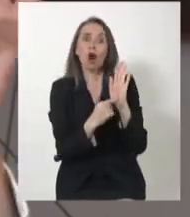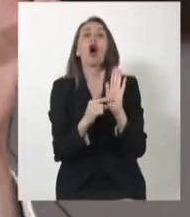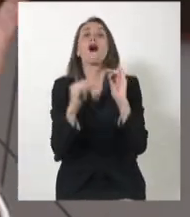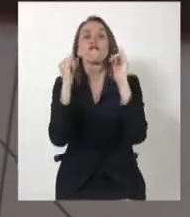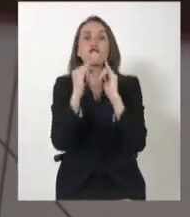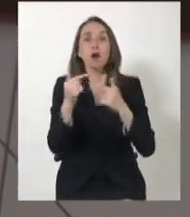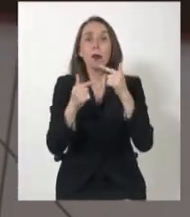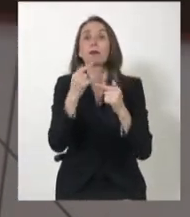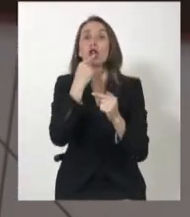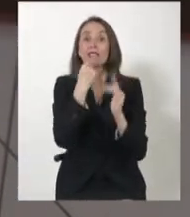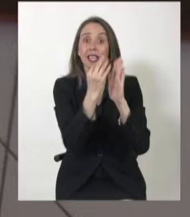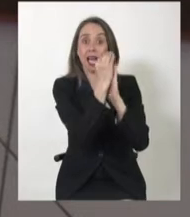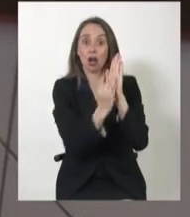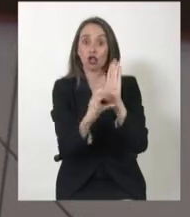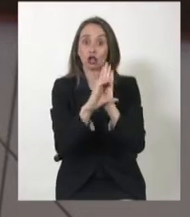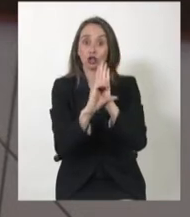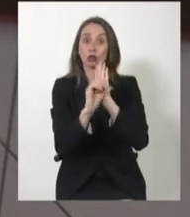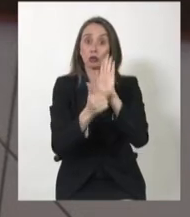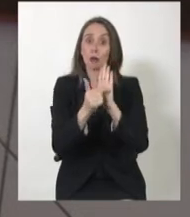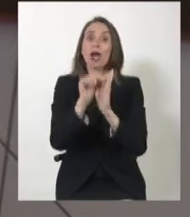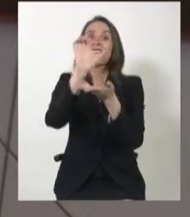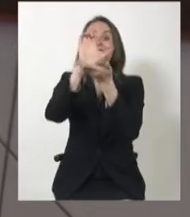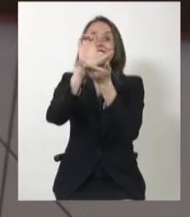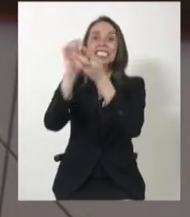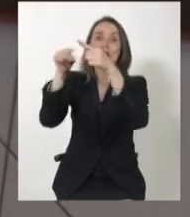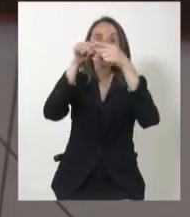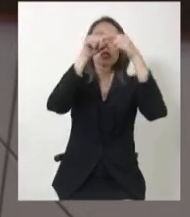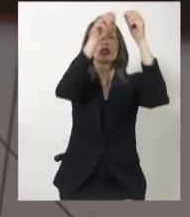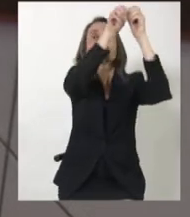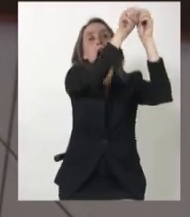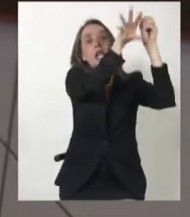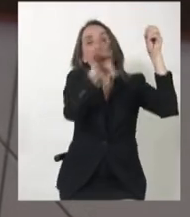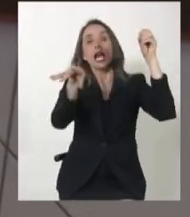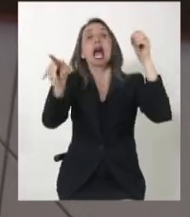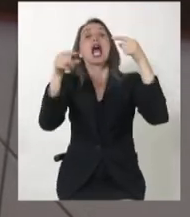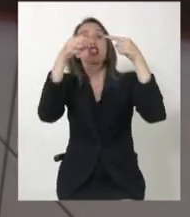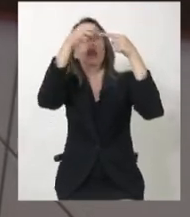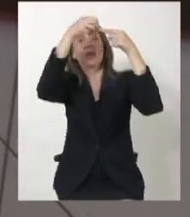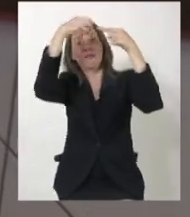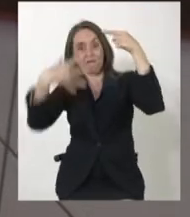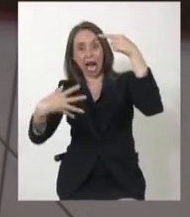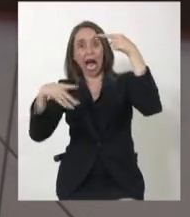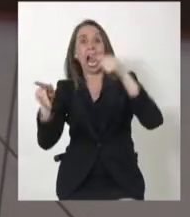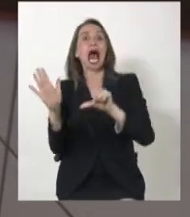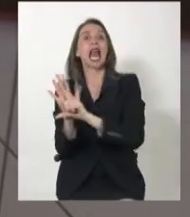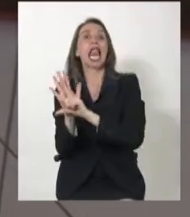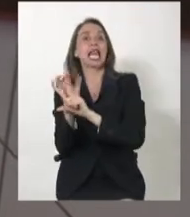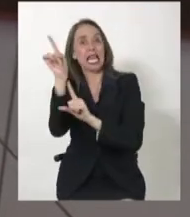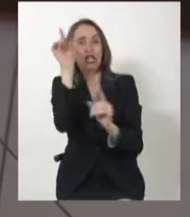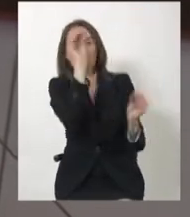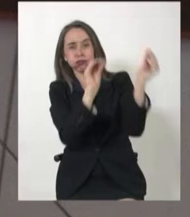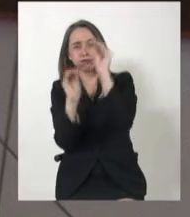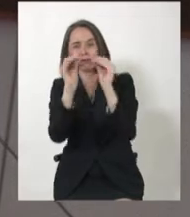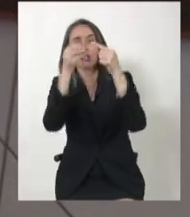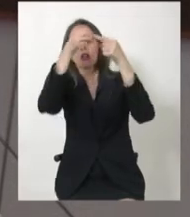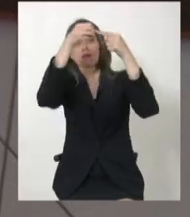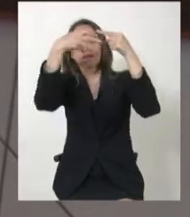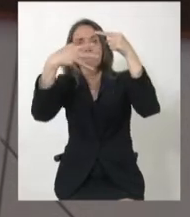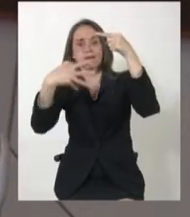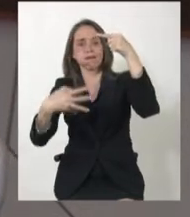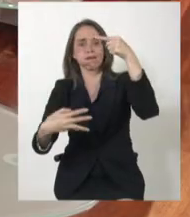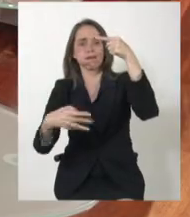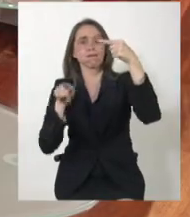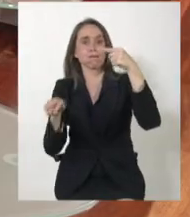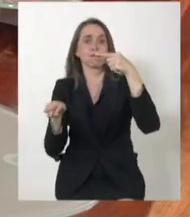es un Estado social, siempre va a estar como irradiando a la ley, ¿vale? Y es la ley la que va a desarrollar esto. Bueno, eso.